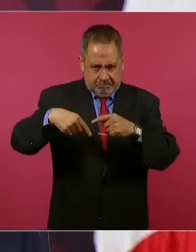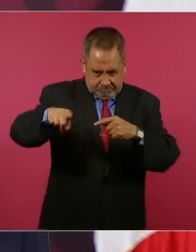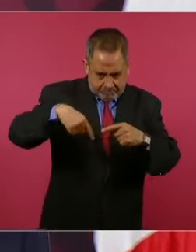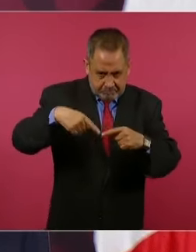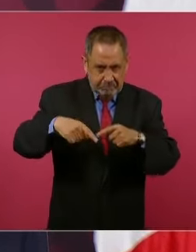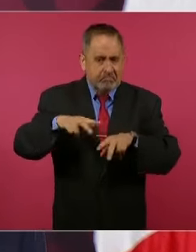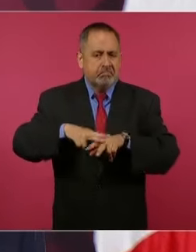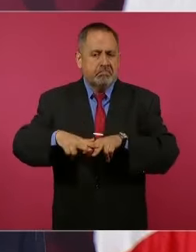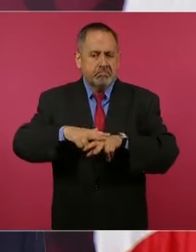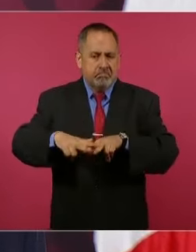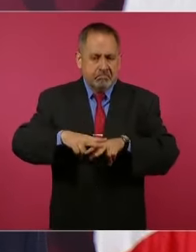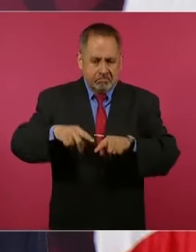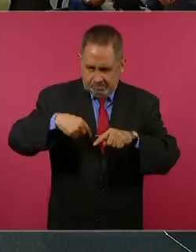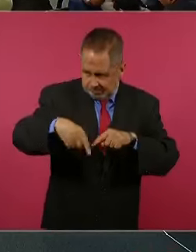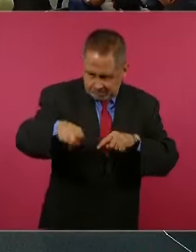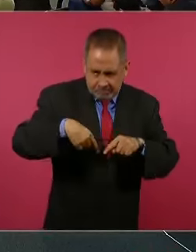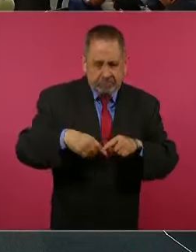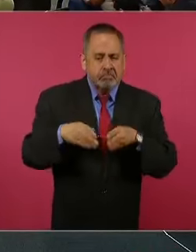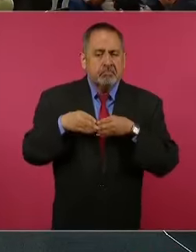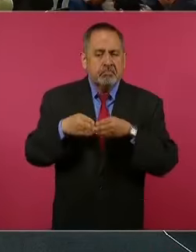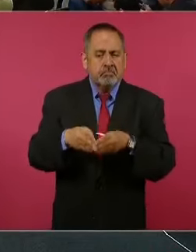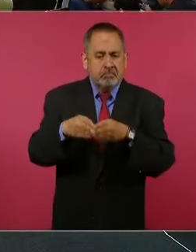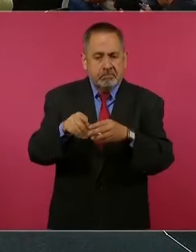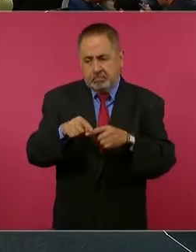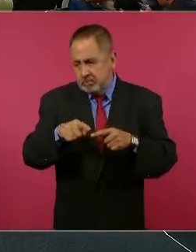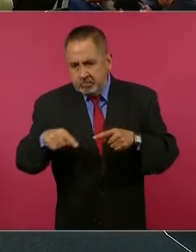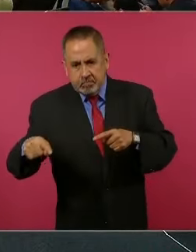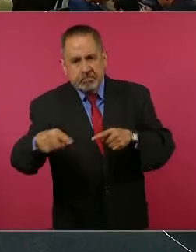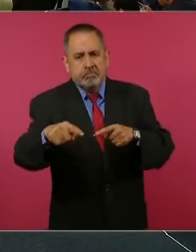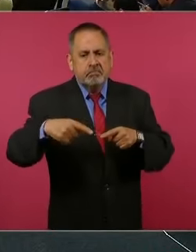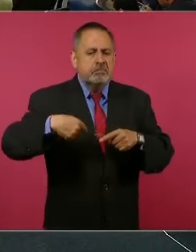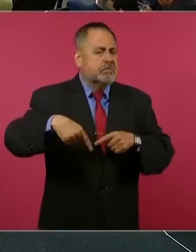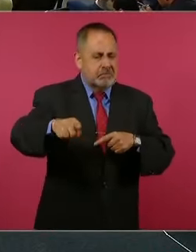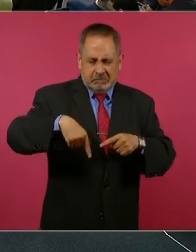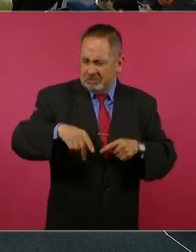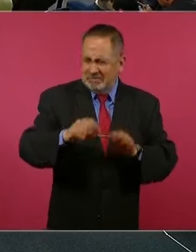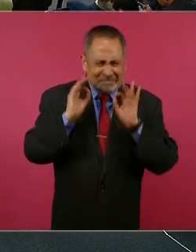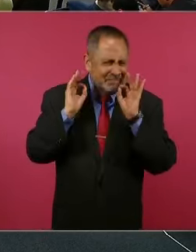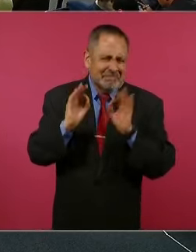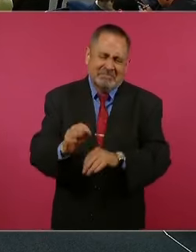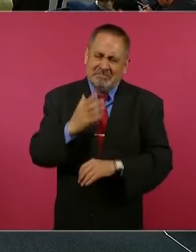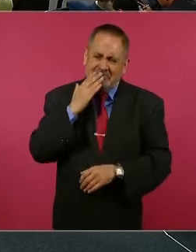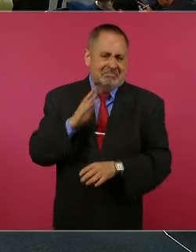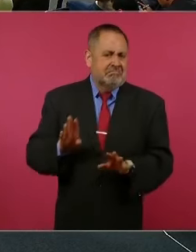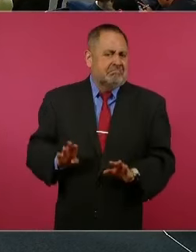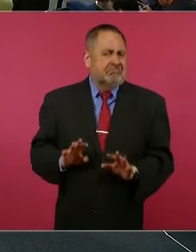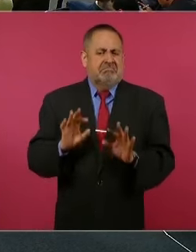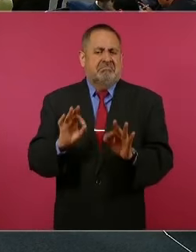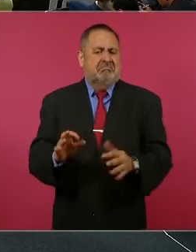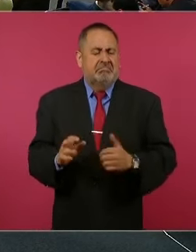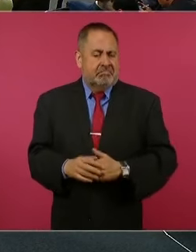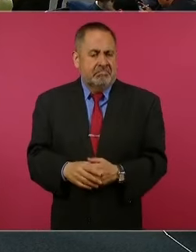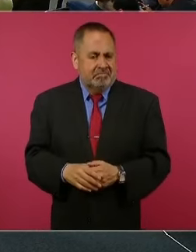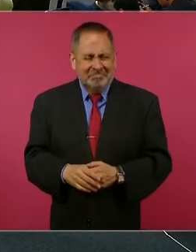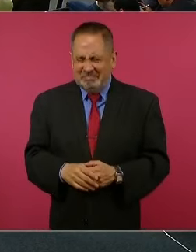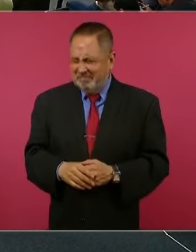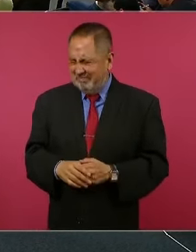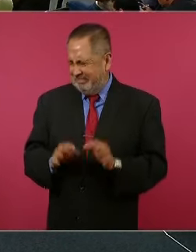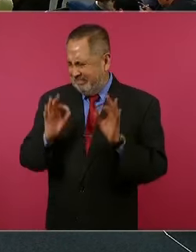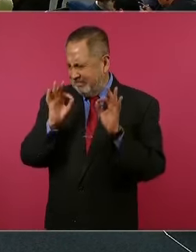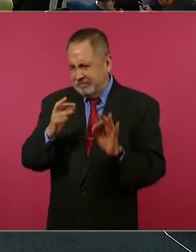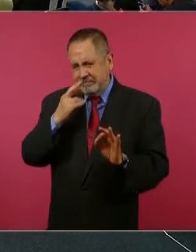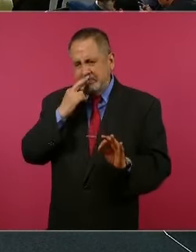ferroviaria los puertos o sea condiciones